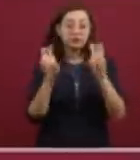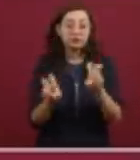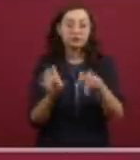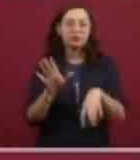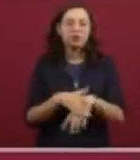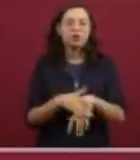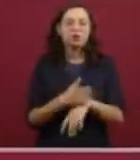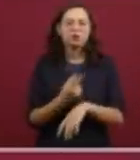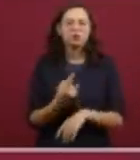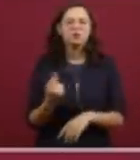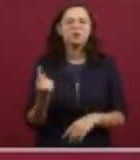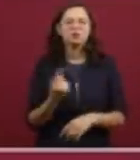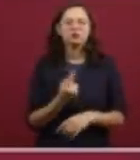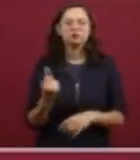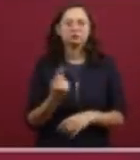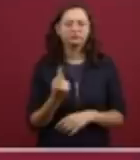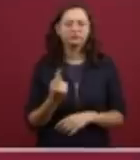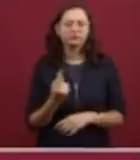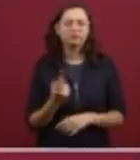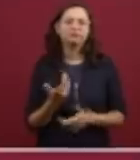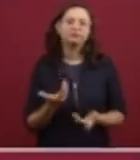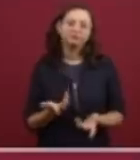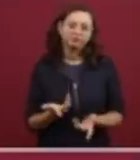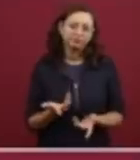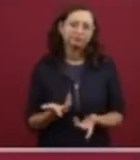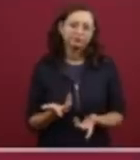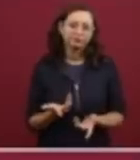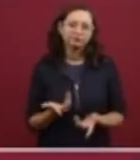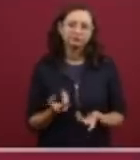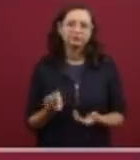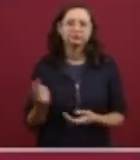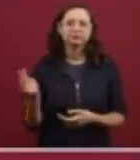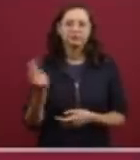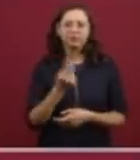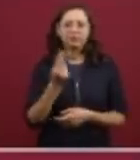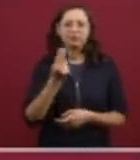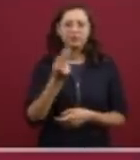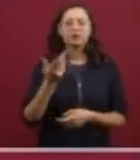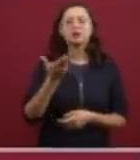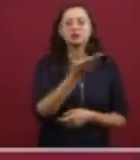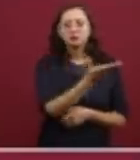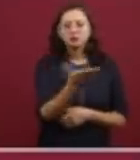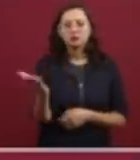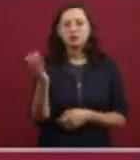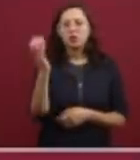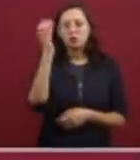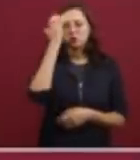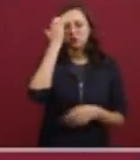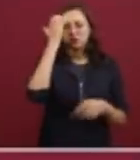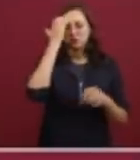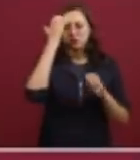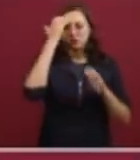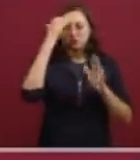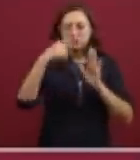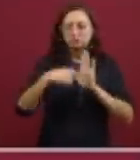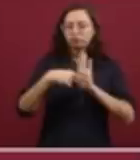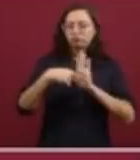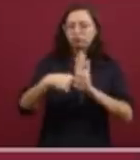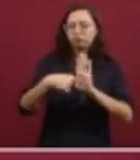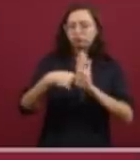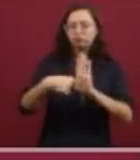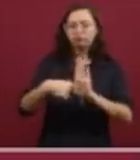se debe conocer cómo se está orientando